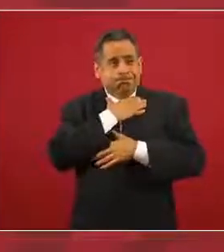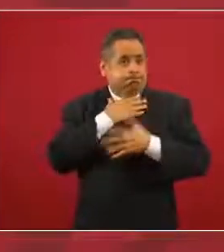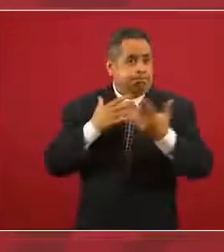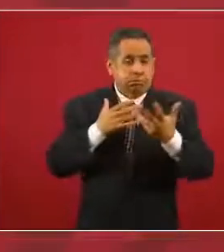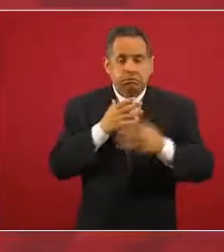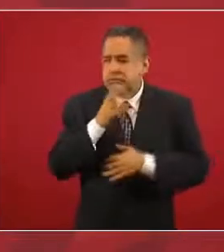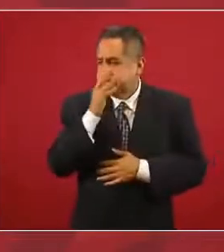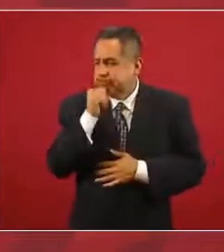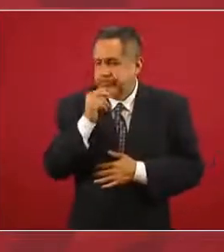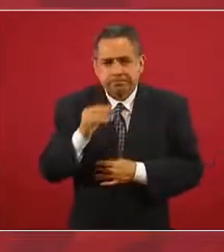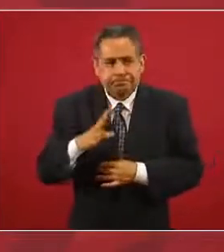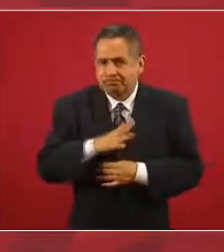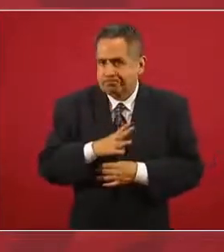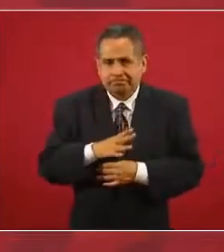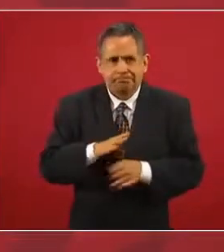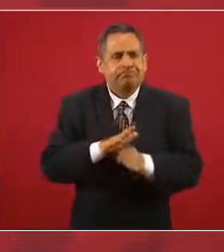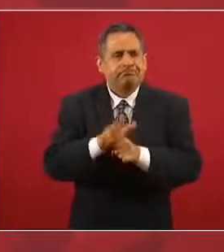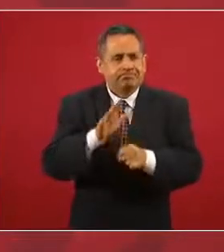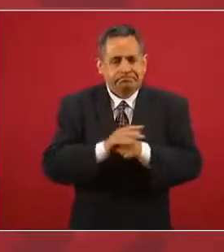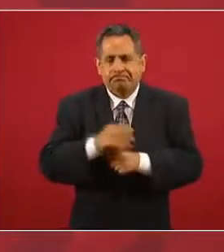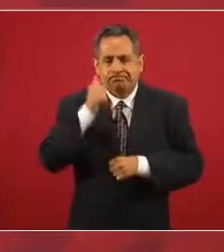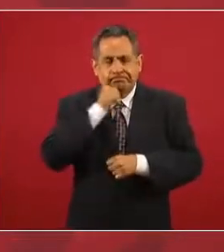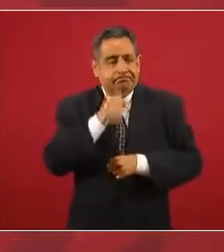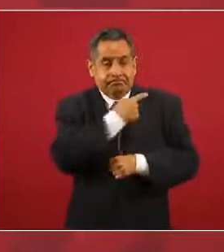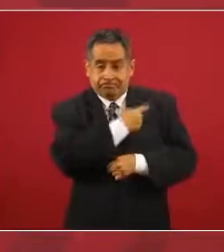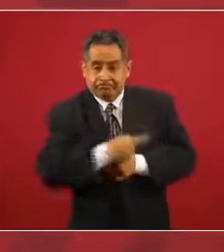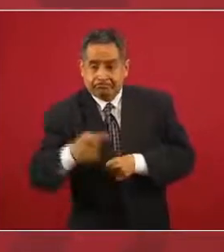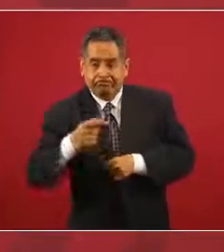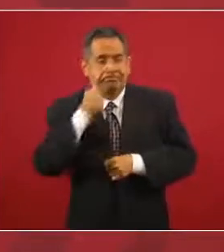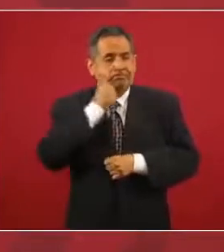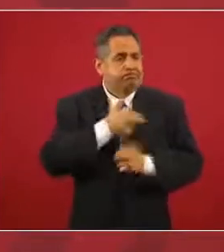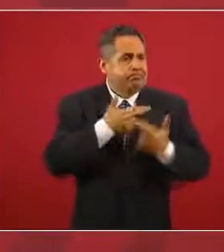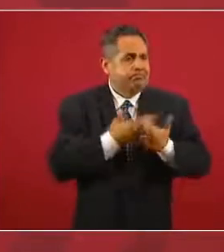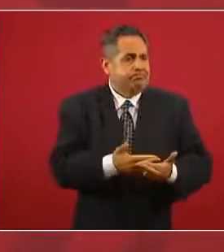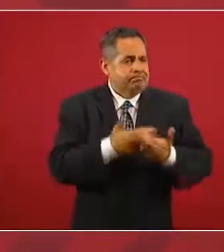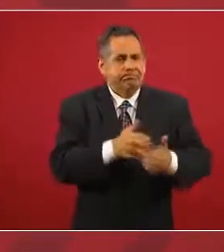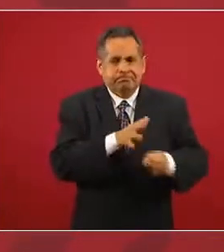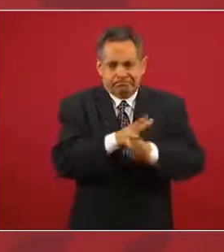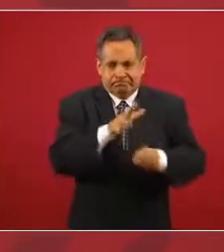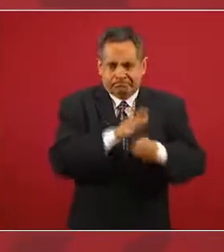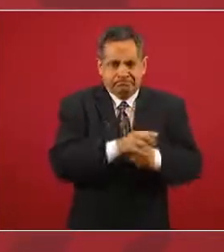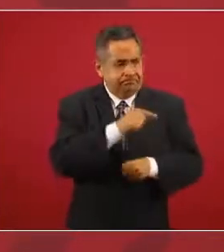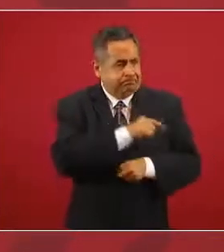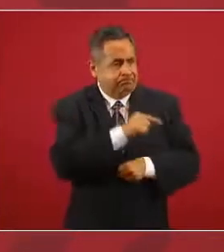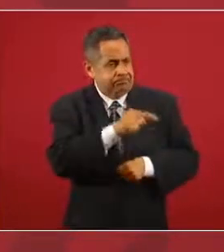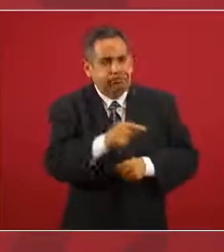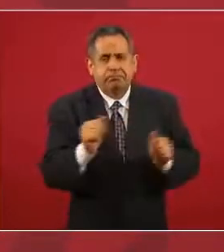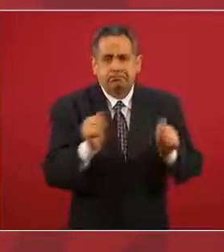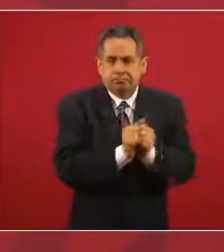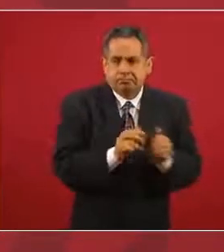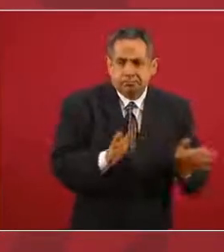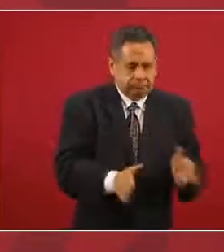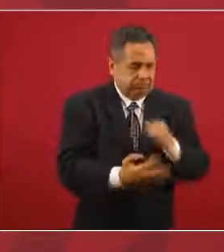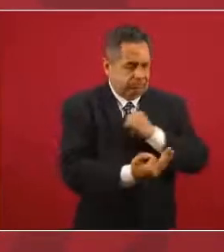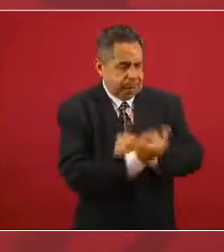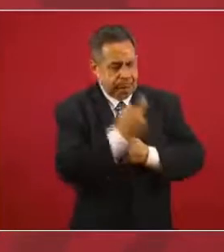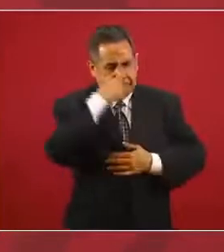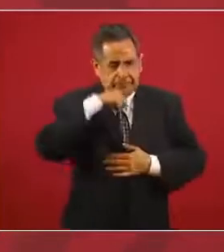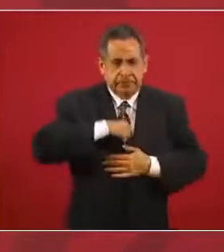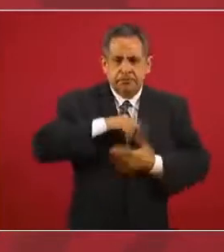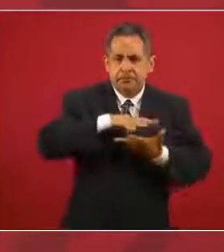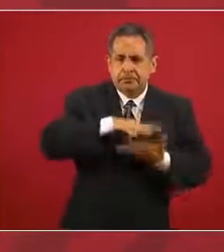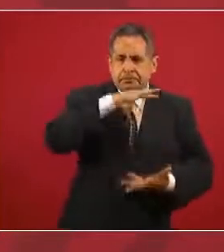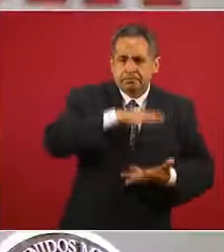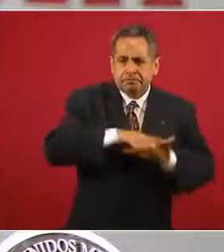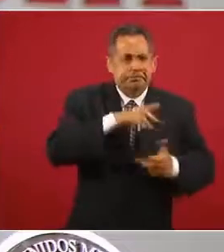atención y en todo momento hubo camas, no solamente la cama física, sino el ventilador, las bombas de infusión,